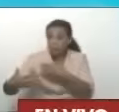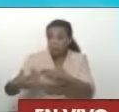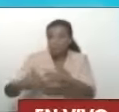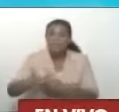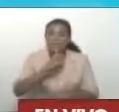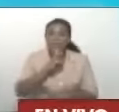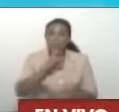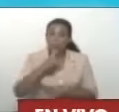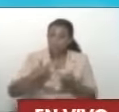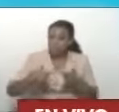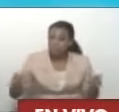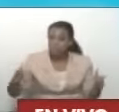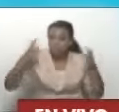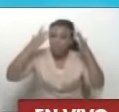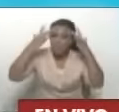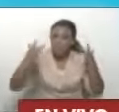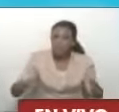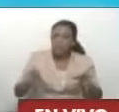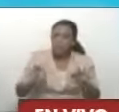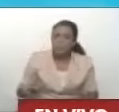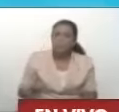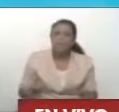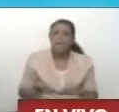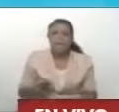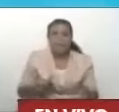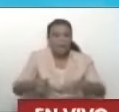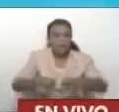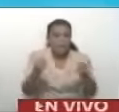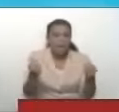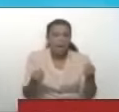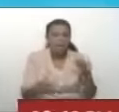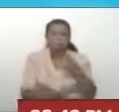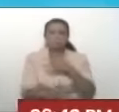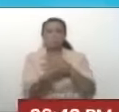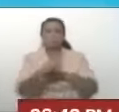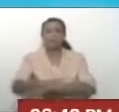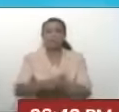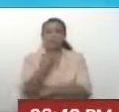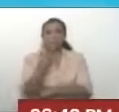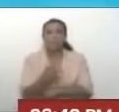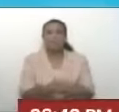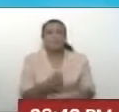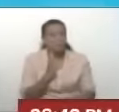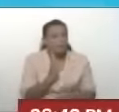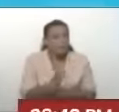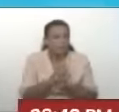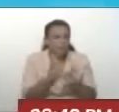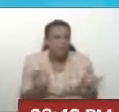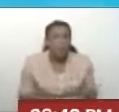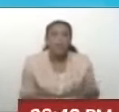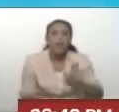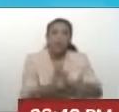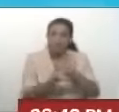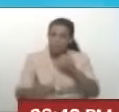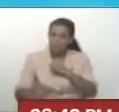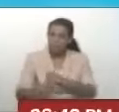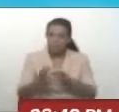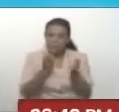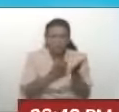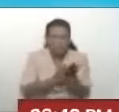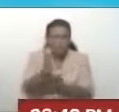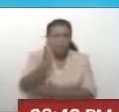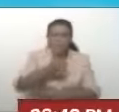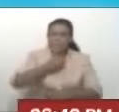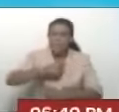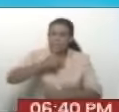la generación genial, nos corresponde la ruptura del maleficio de la traición y que se imponga la lealtad del pueblo en